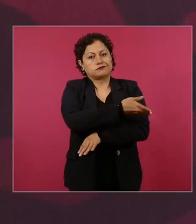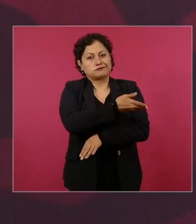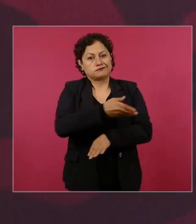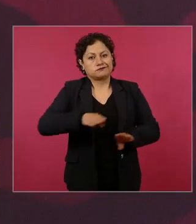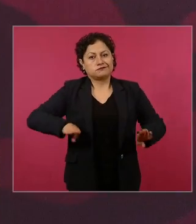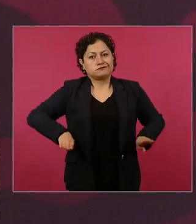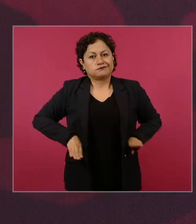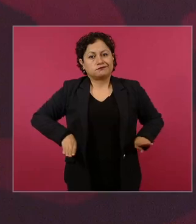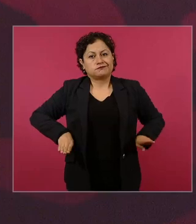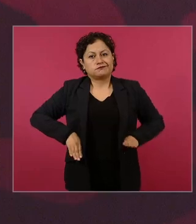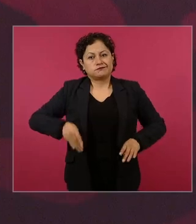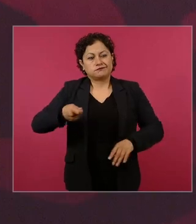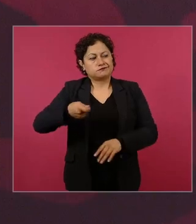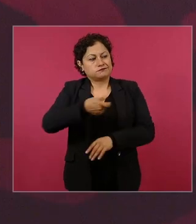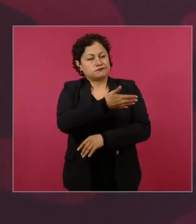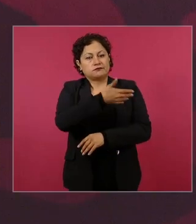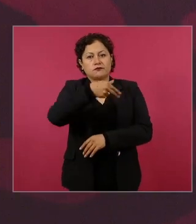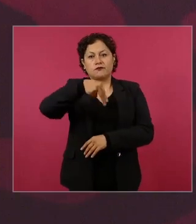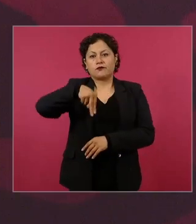llamado neoliberal,